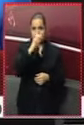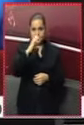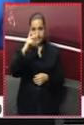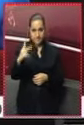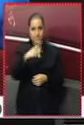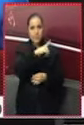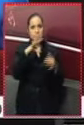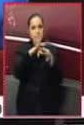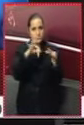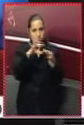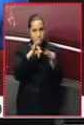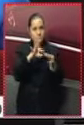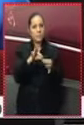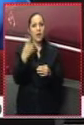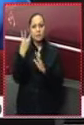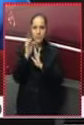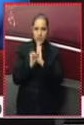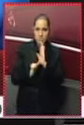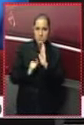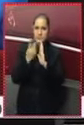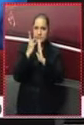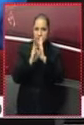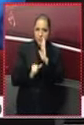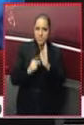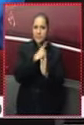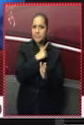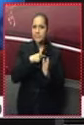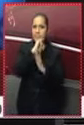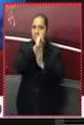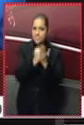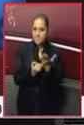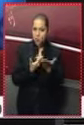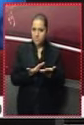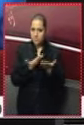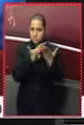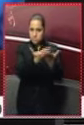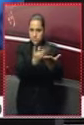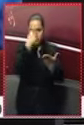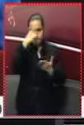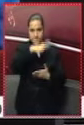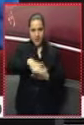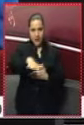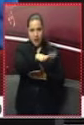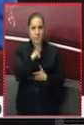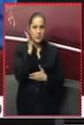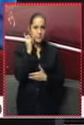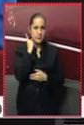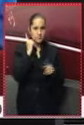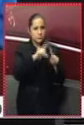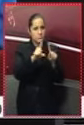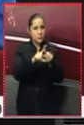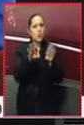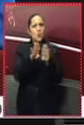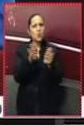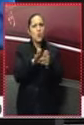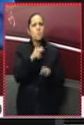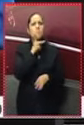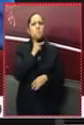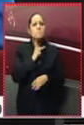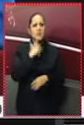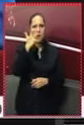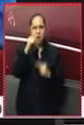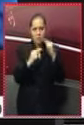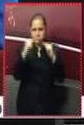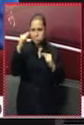reporte en los informes trimestrales que se presentan al Congreso de la Unión el comportamiento del precio del petróleo